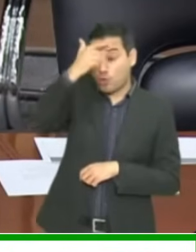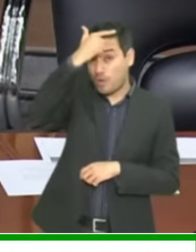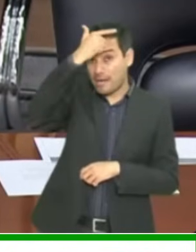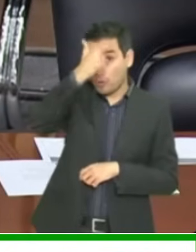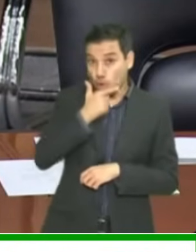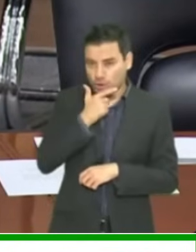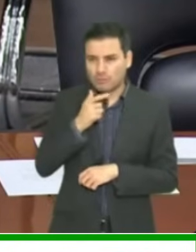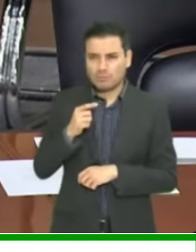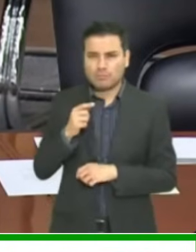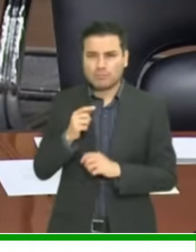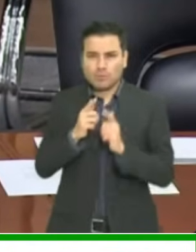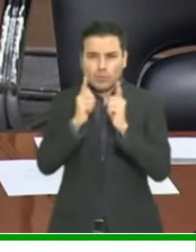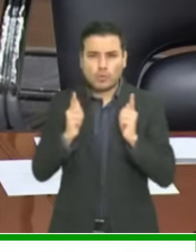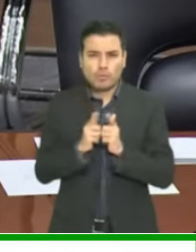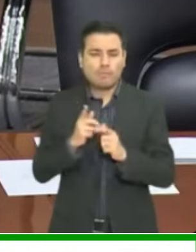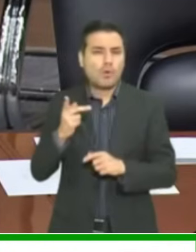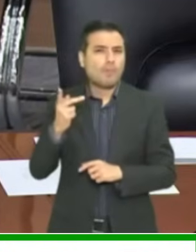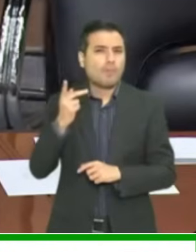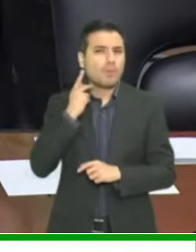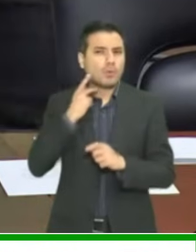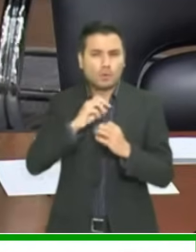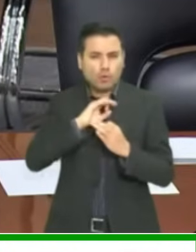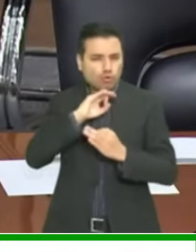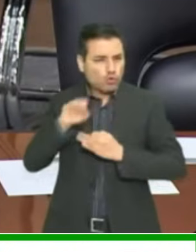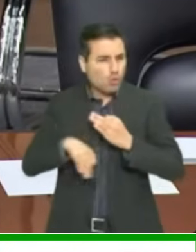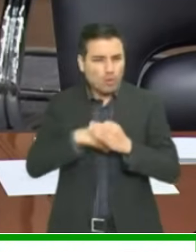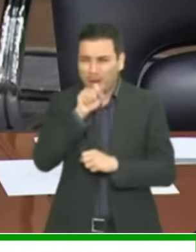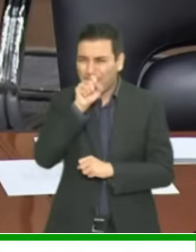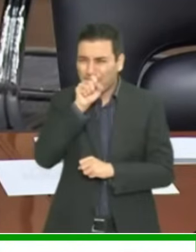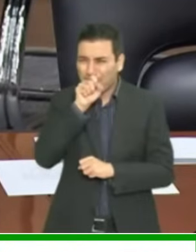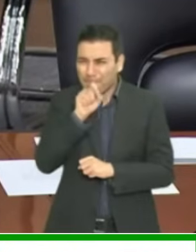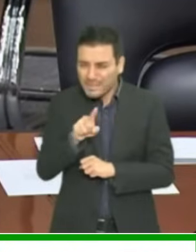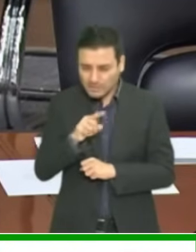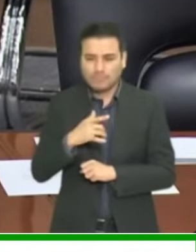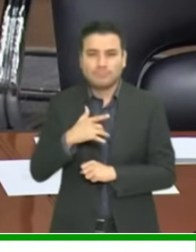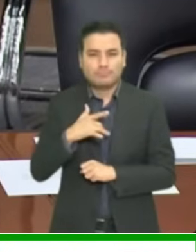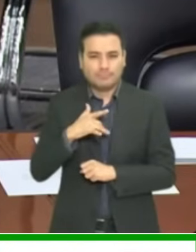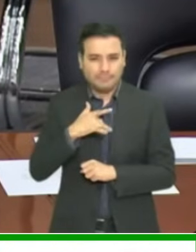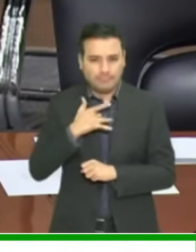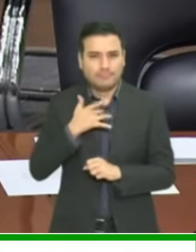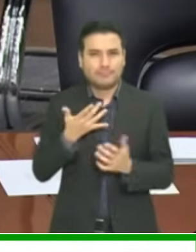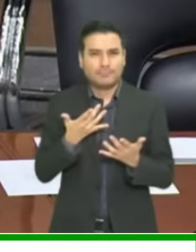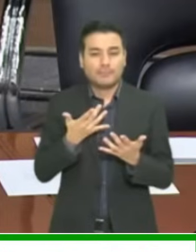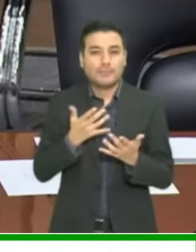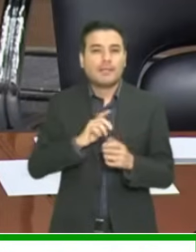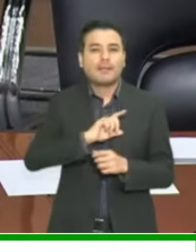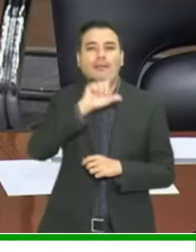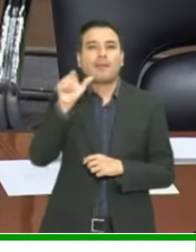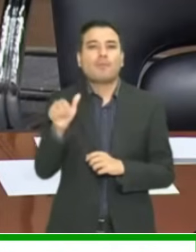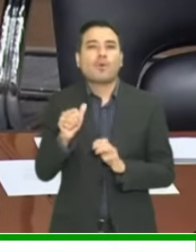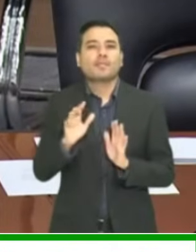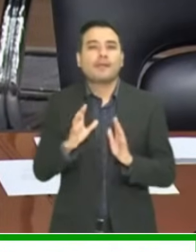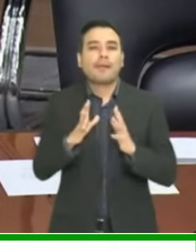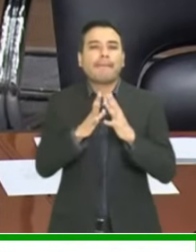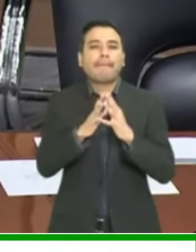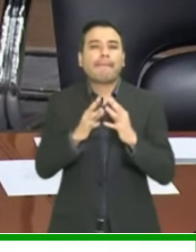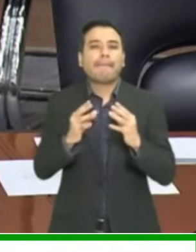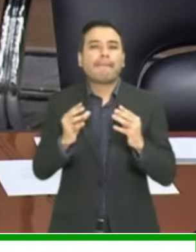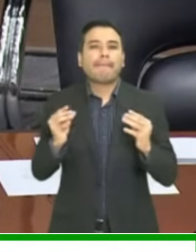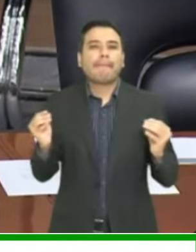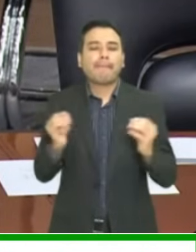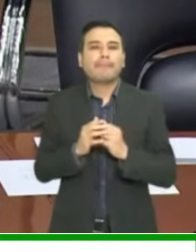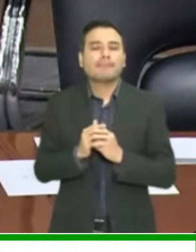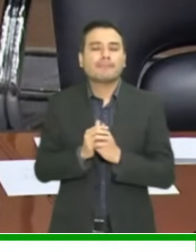la explayamos todos los partidos políticos y todos los actores, todos. Pero duró poco, y duró poco porque